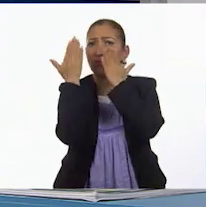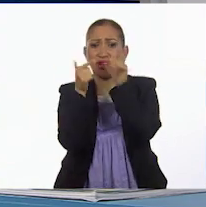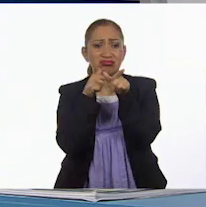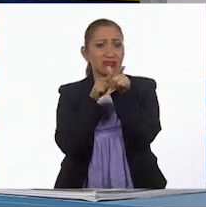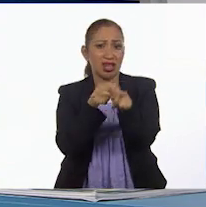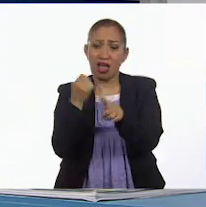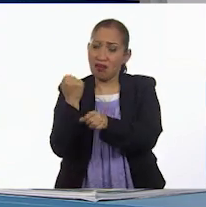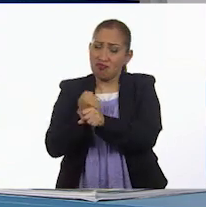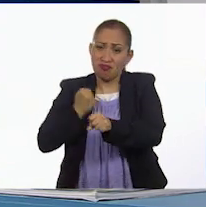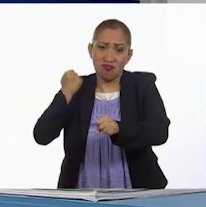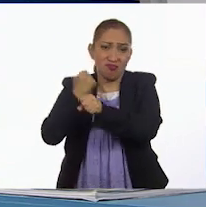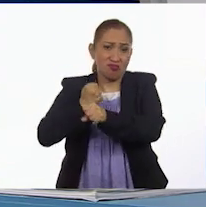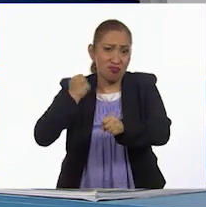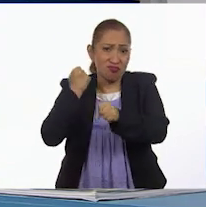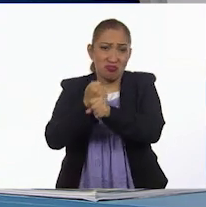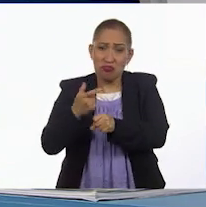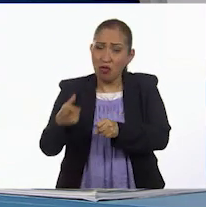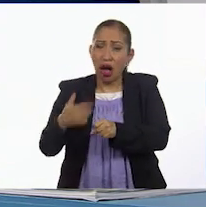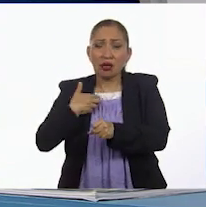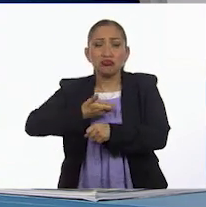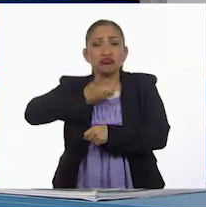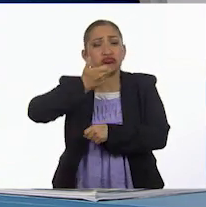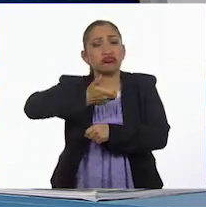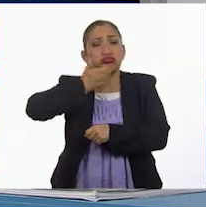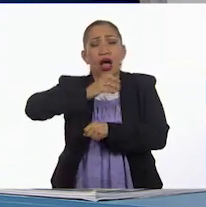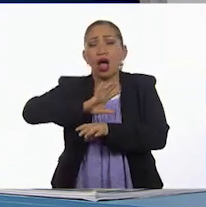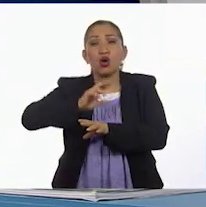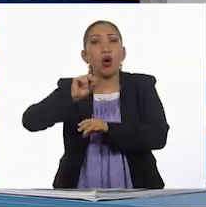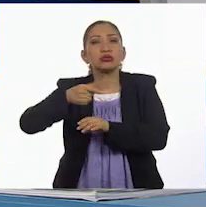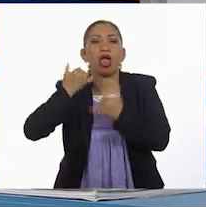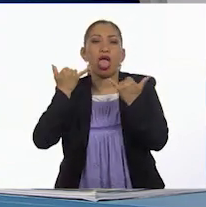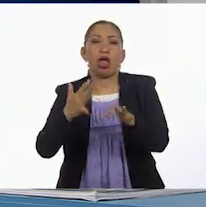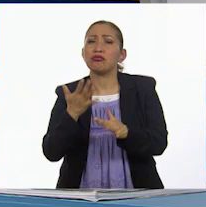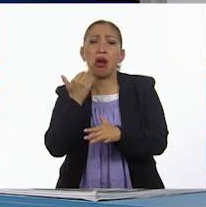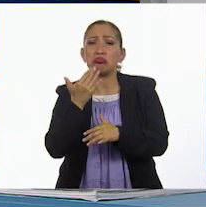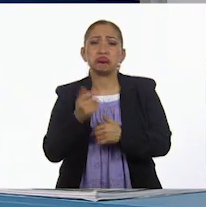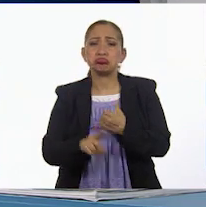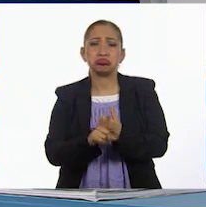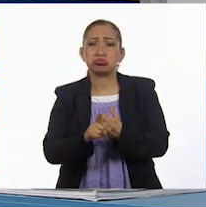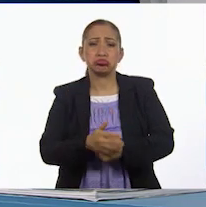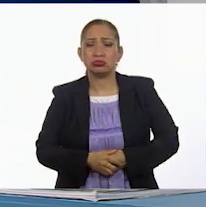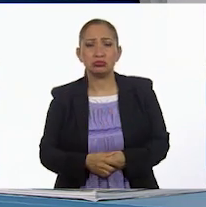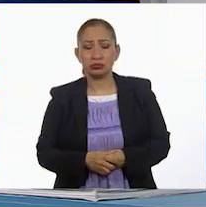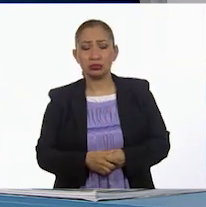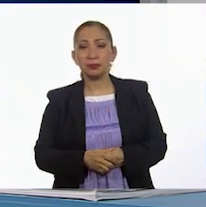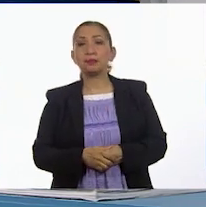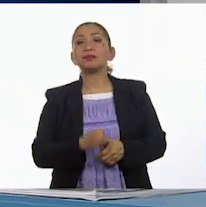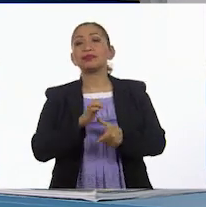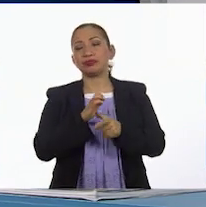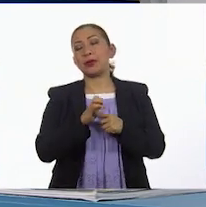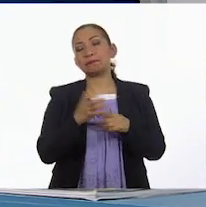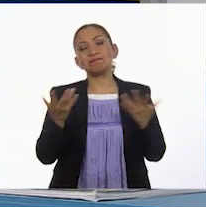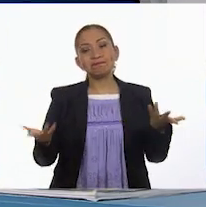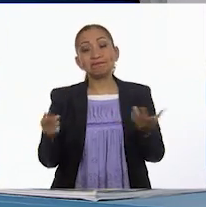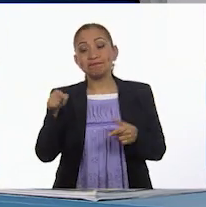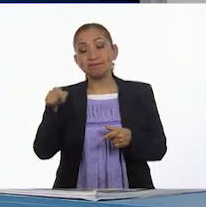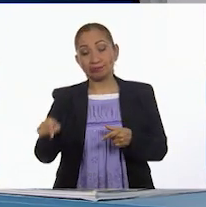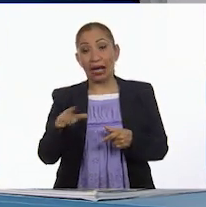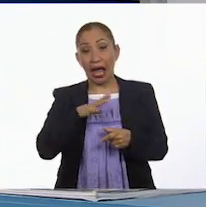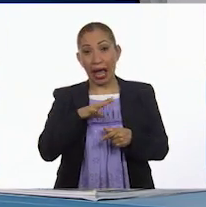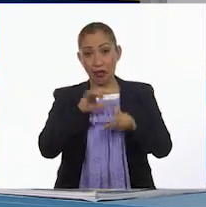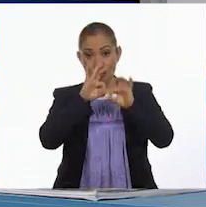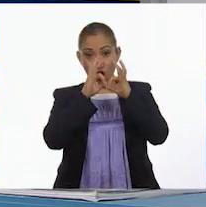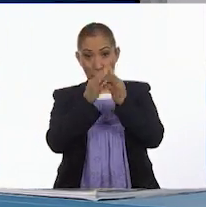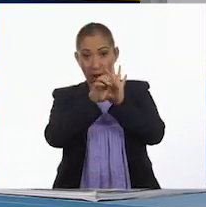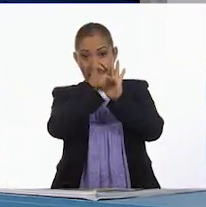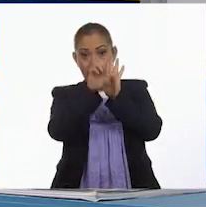que lo practiques, de verdad, ya no te va a representar mayor dificultad. Entonces, pues aquí viene el formato